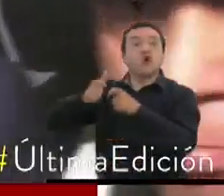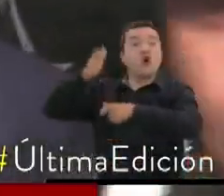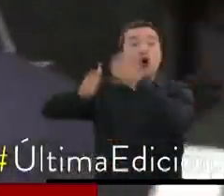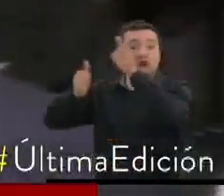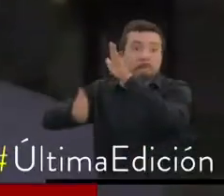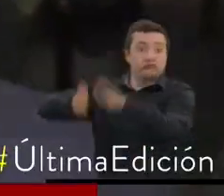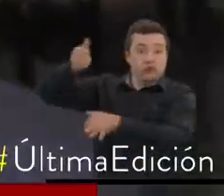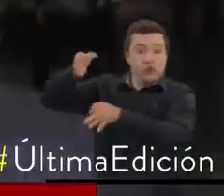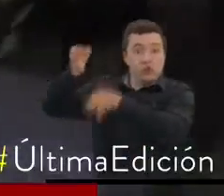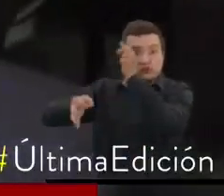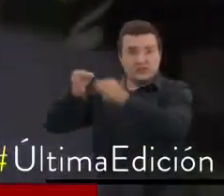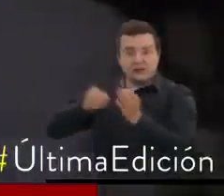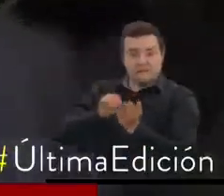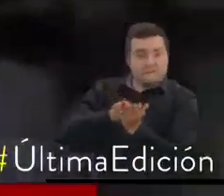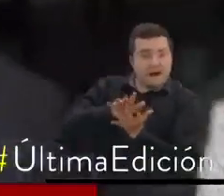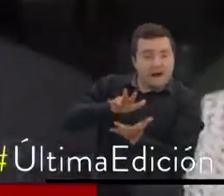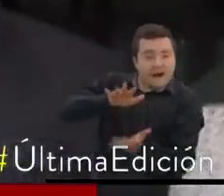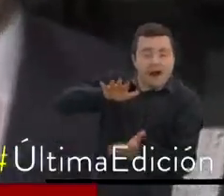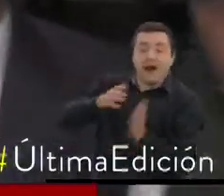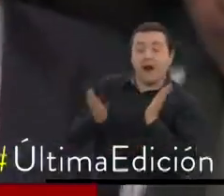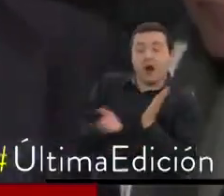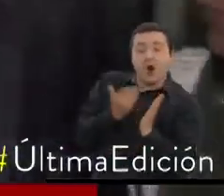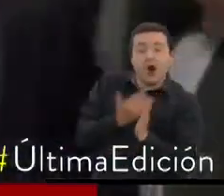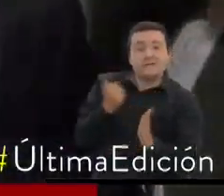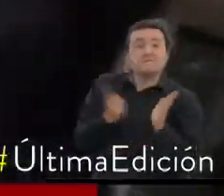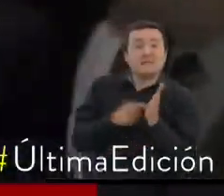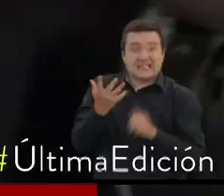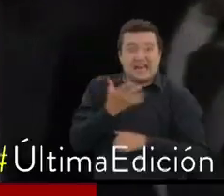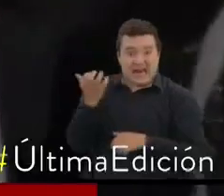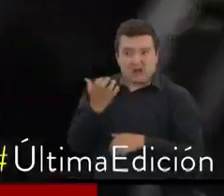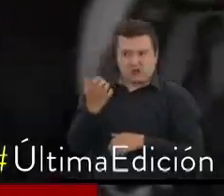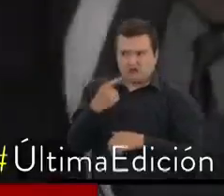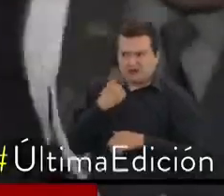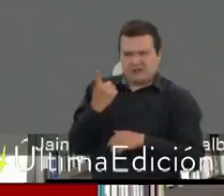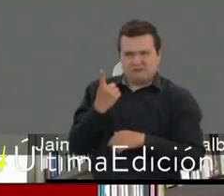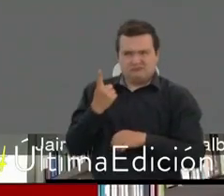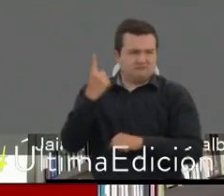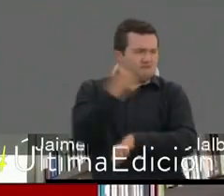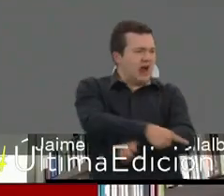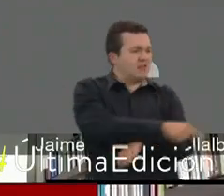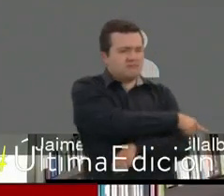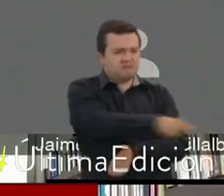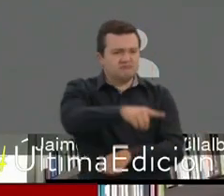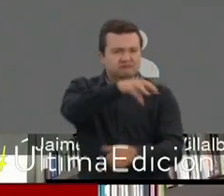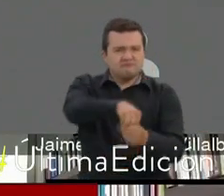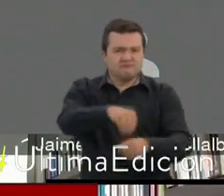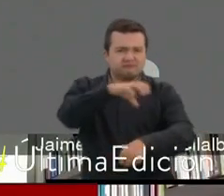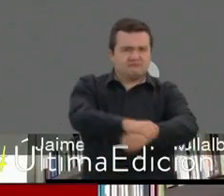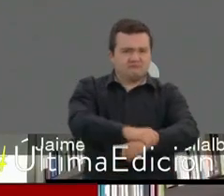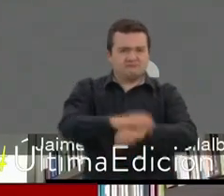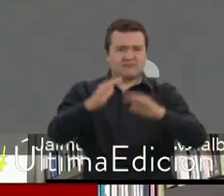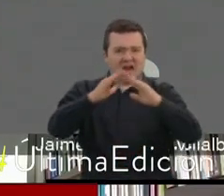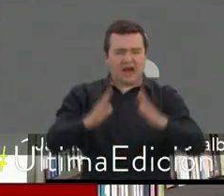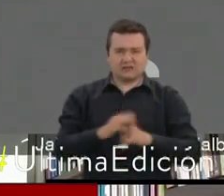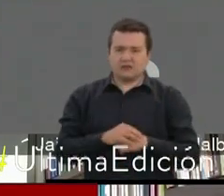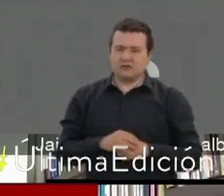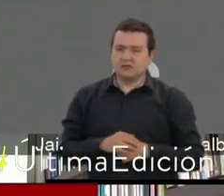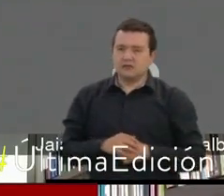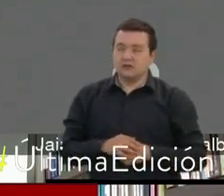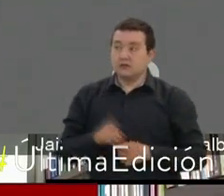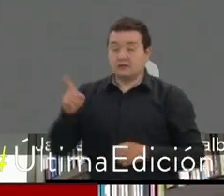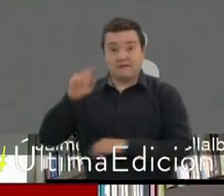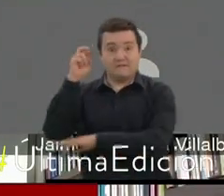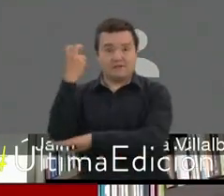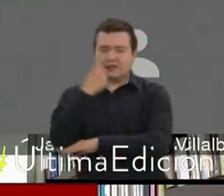situación jurídica de Uribe y ordenó su detención domiciliaria. La verdad, no tiene cabida considerar